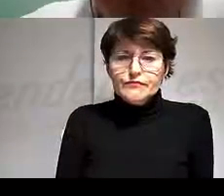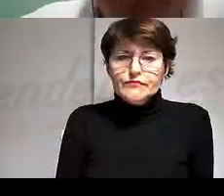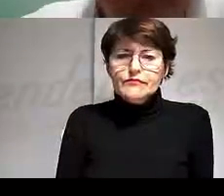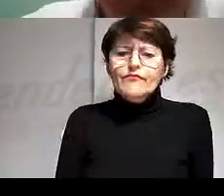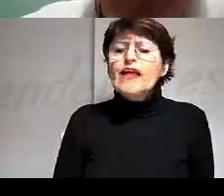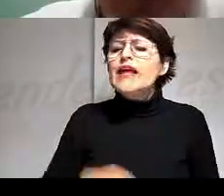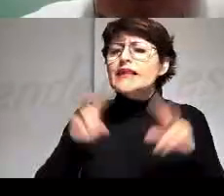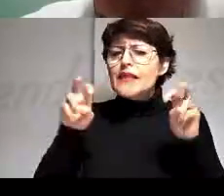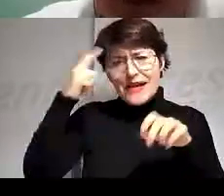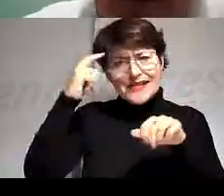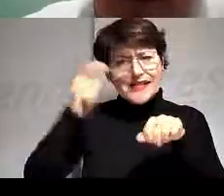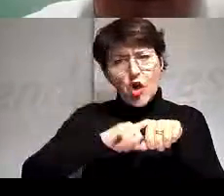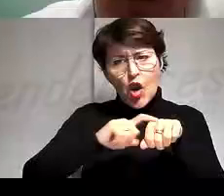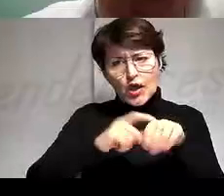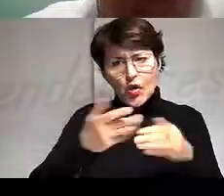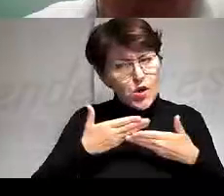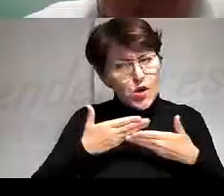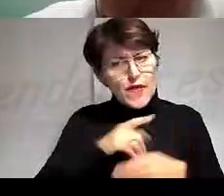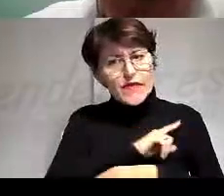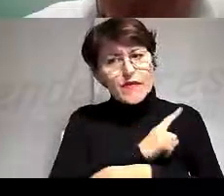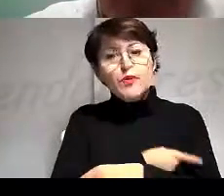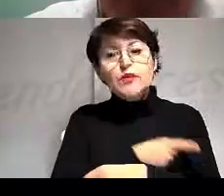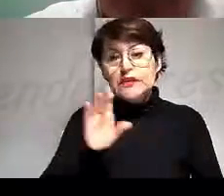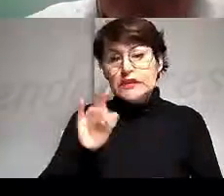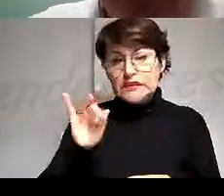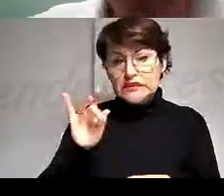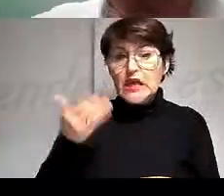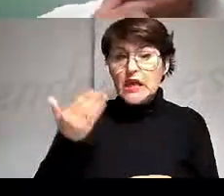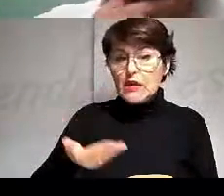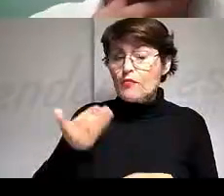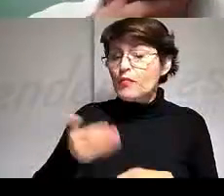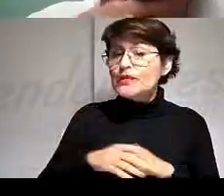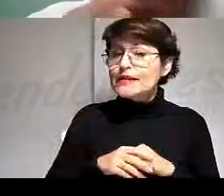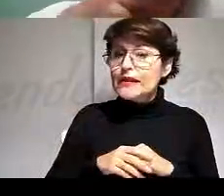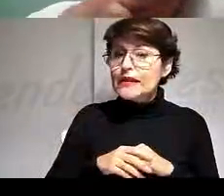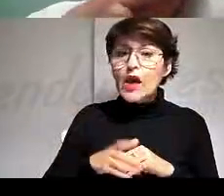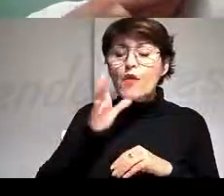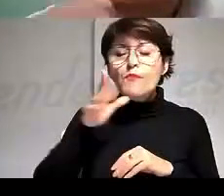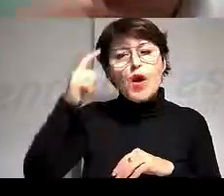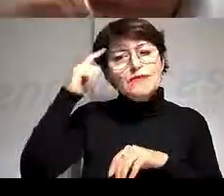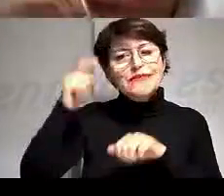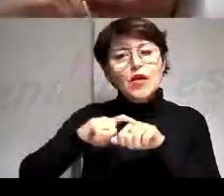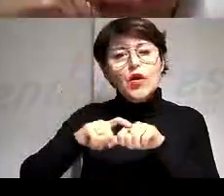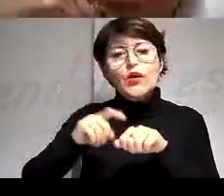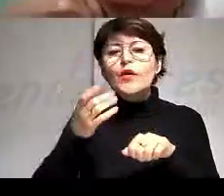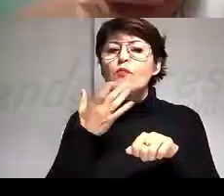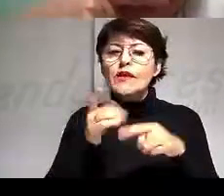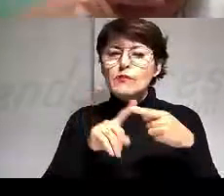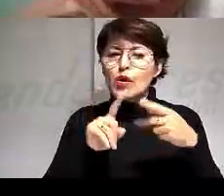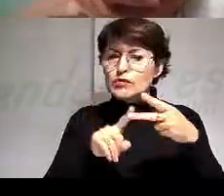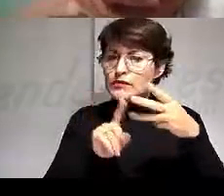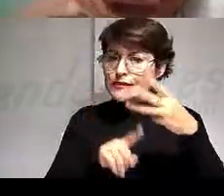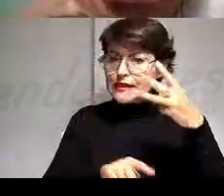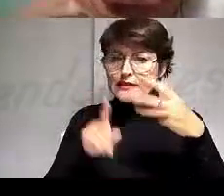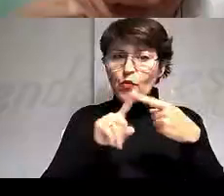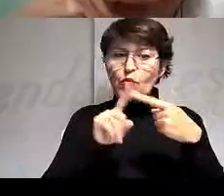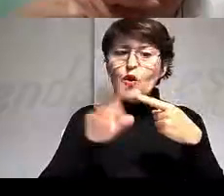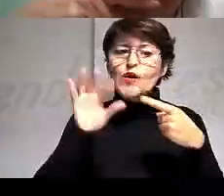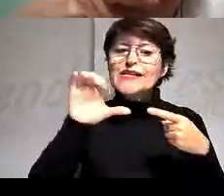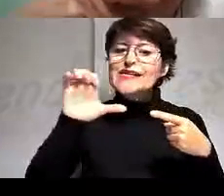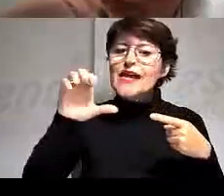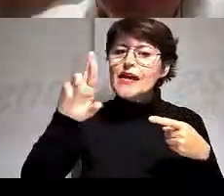¿Beneficios a nivel psicológico? Bueno, a nivel de neurotransmisores fundamentalmente hay 3 neurotransmisores implicados. Uno es la serotonina. La serotonina tiene importancia